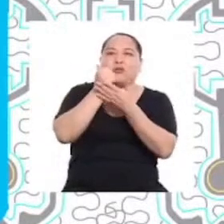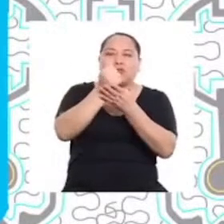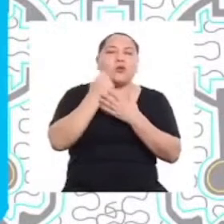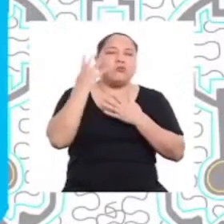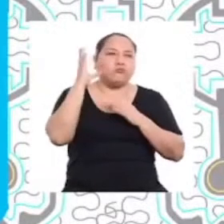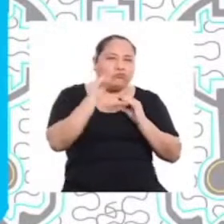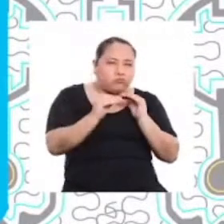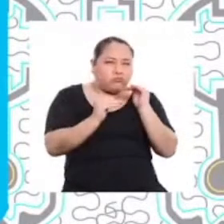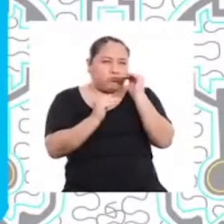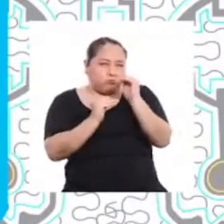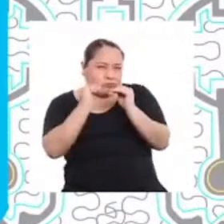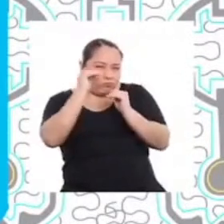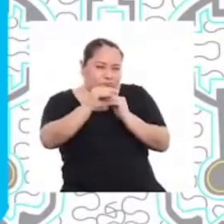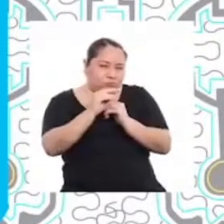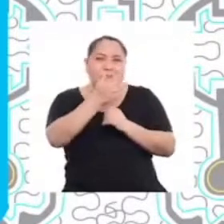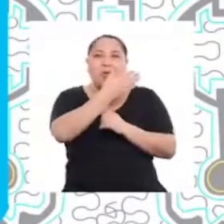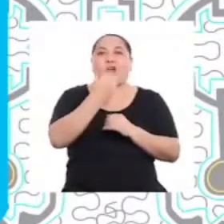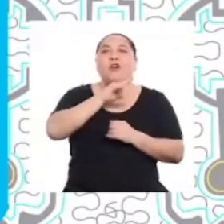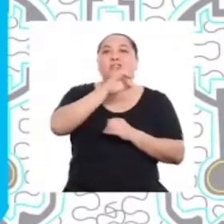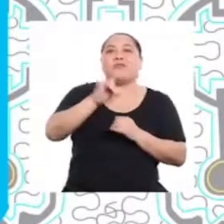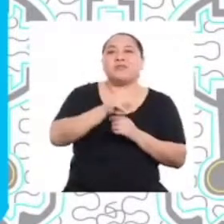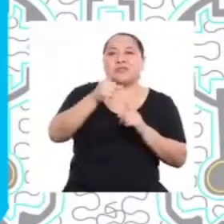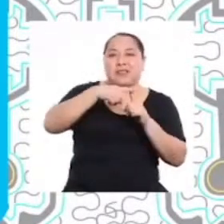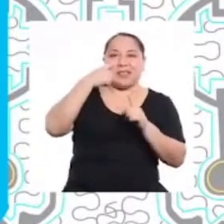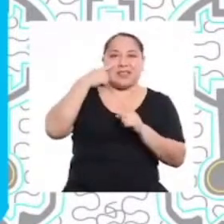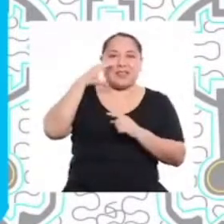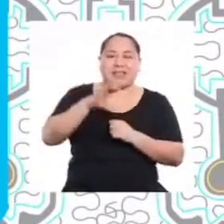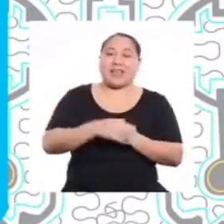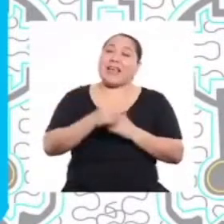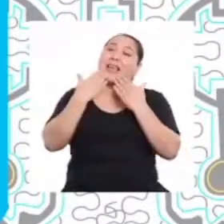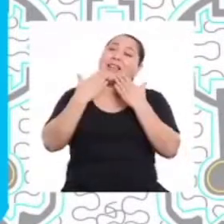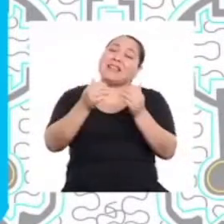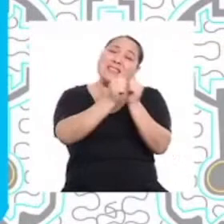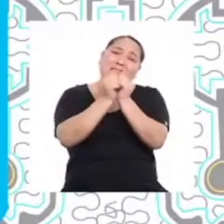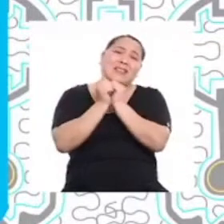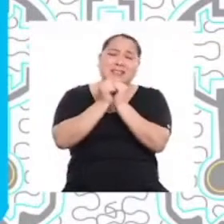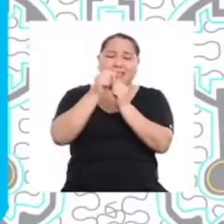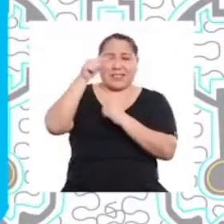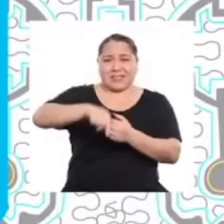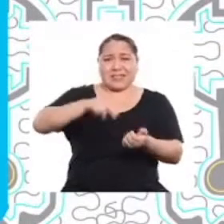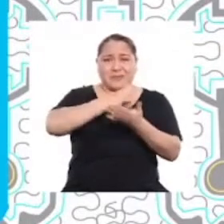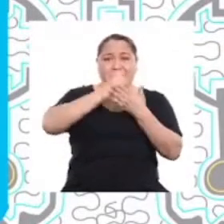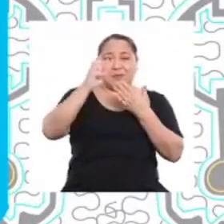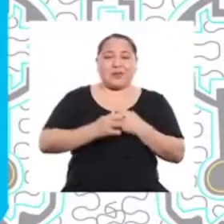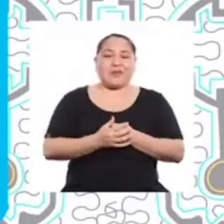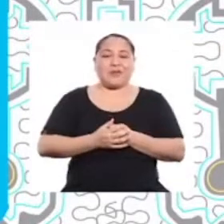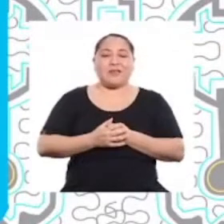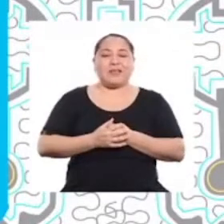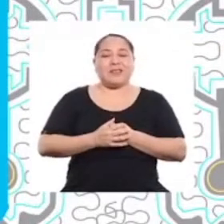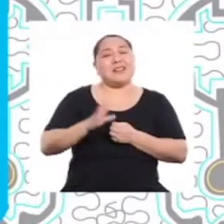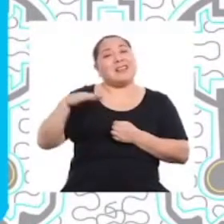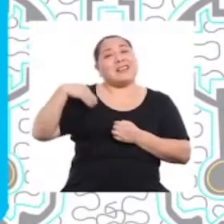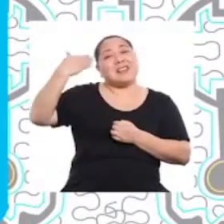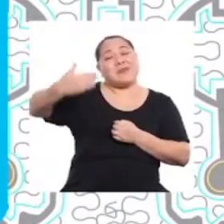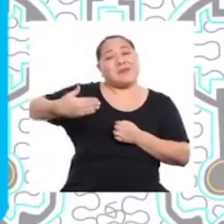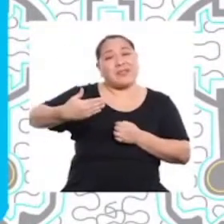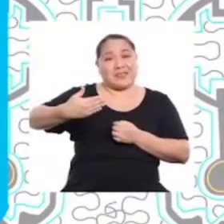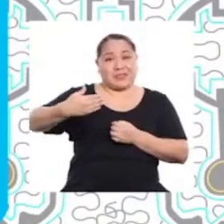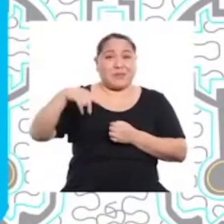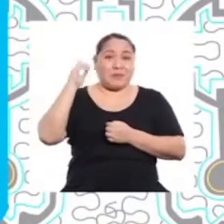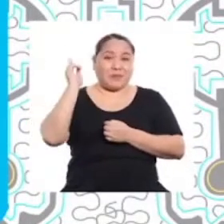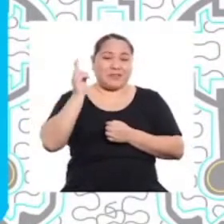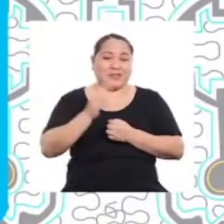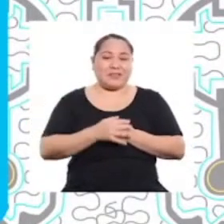aportes podremos ir logrando un uso más responsable de las TIC. ¡Gracias por acompañarnos en este programa! ¡Hasta la